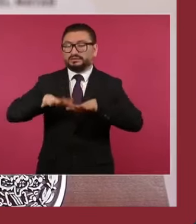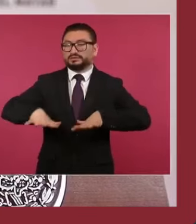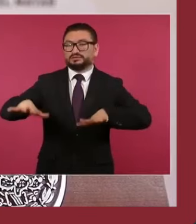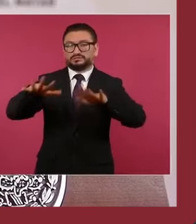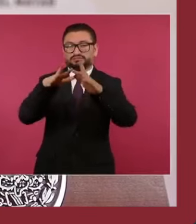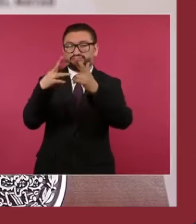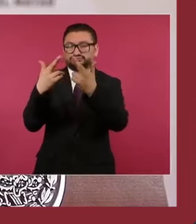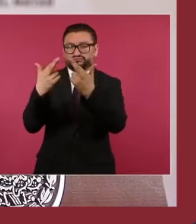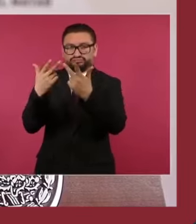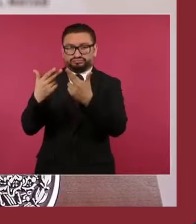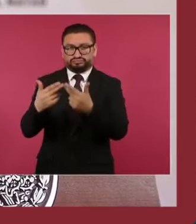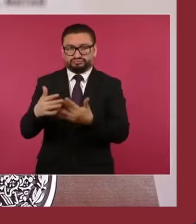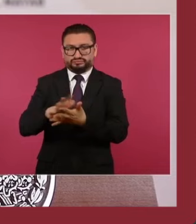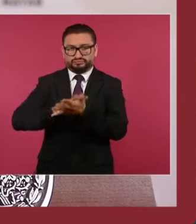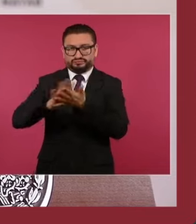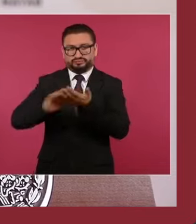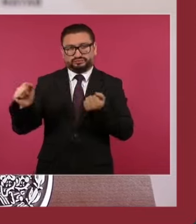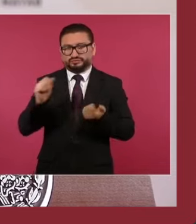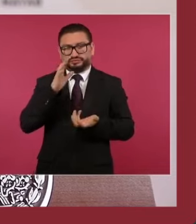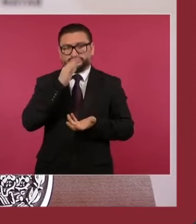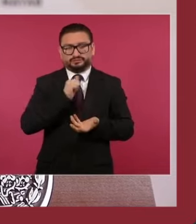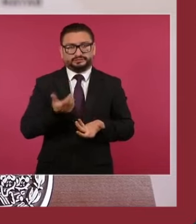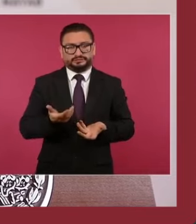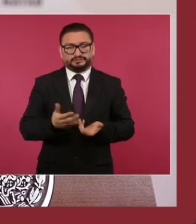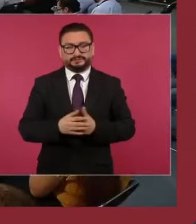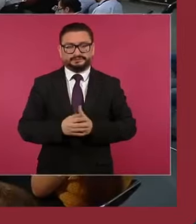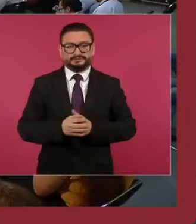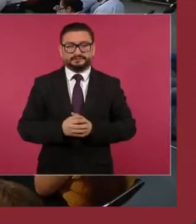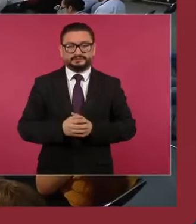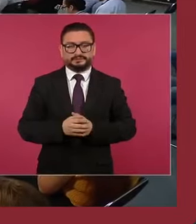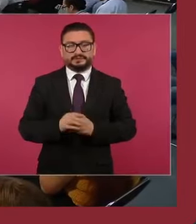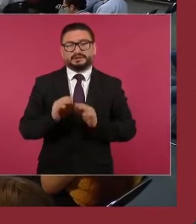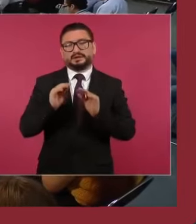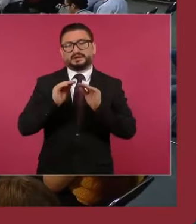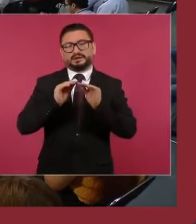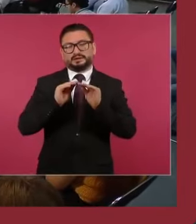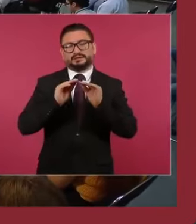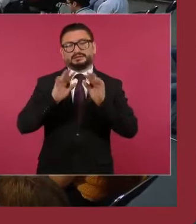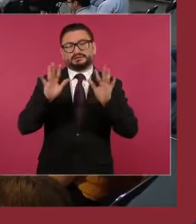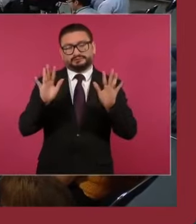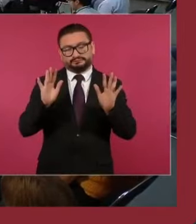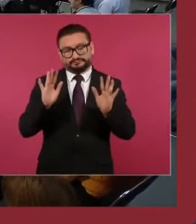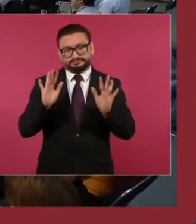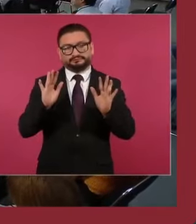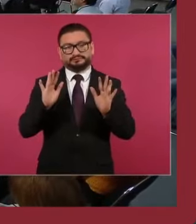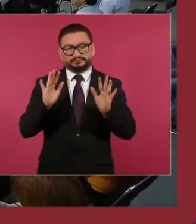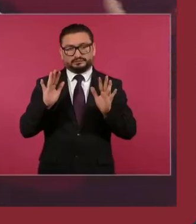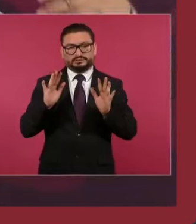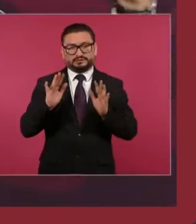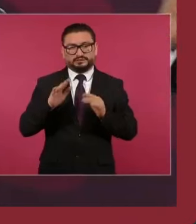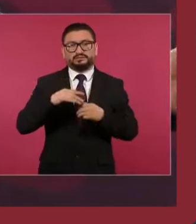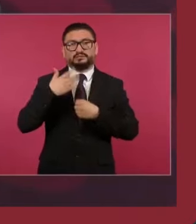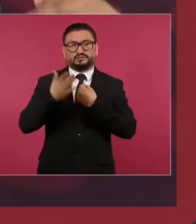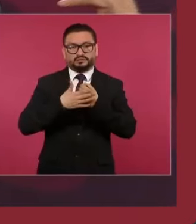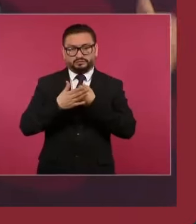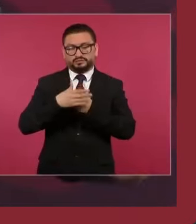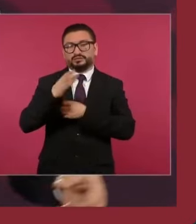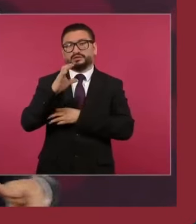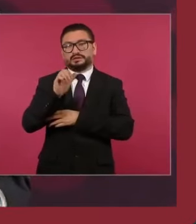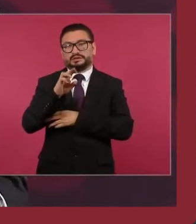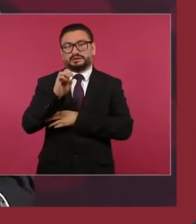el territorio. Claro, aquí ya van a ver a Carmen Aristegui